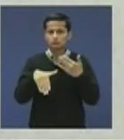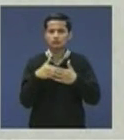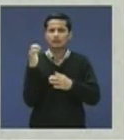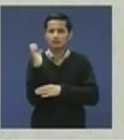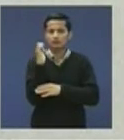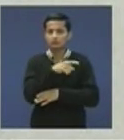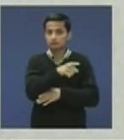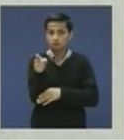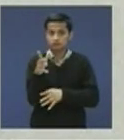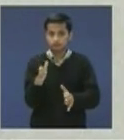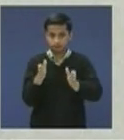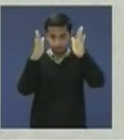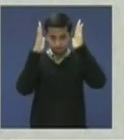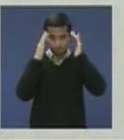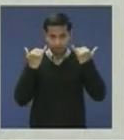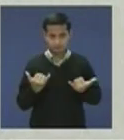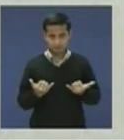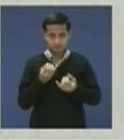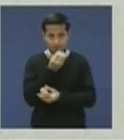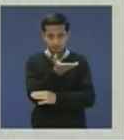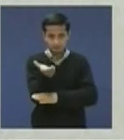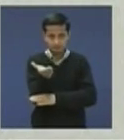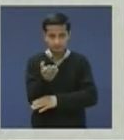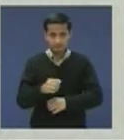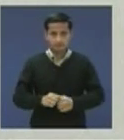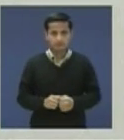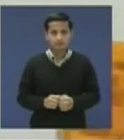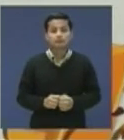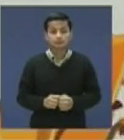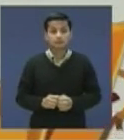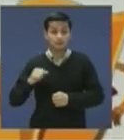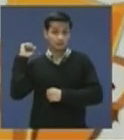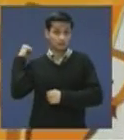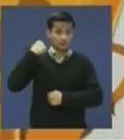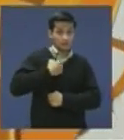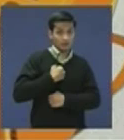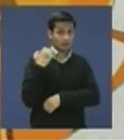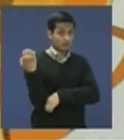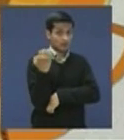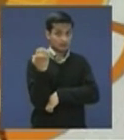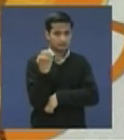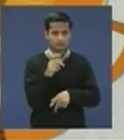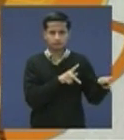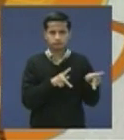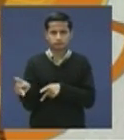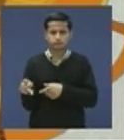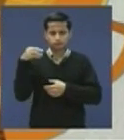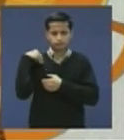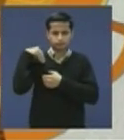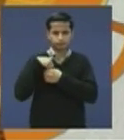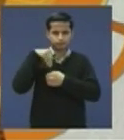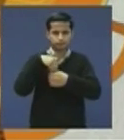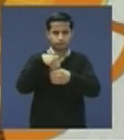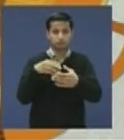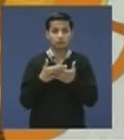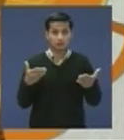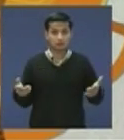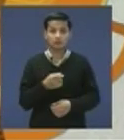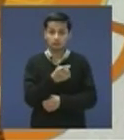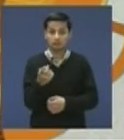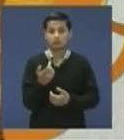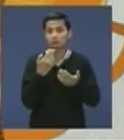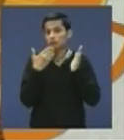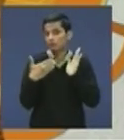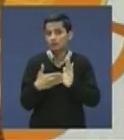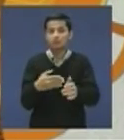que pedimos a la ciudadanía preste atención ten lista tu mochila de emergencias con elementos básicos que te serán útiles